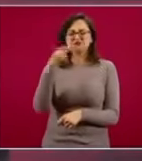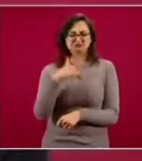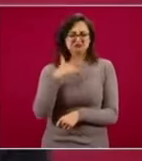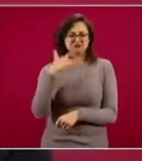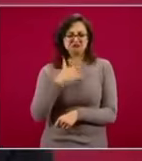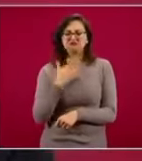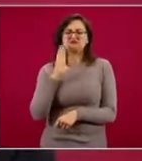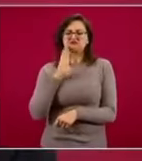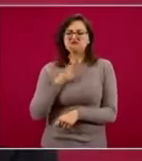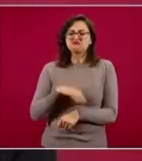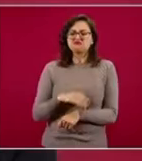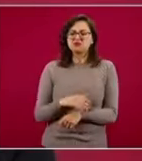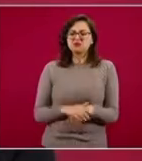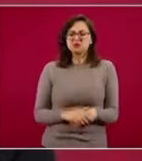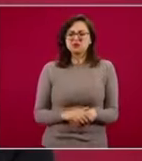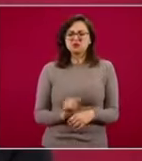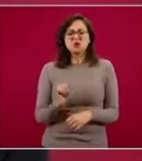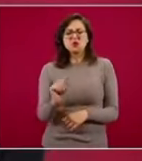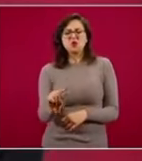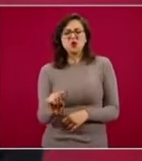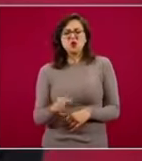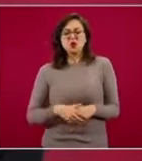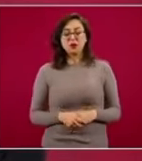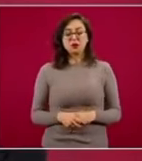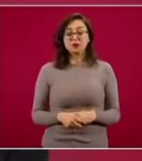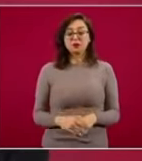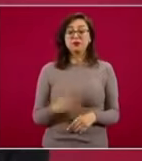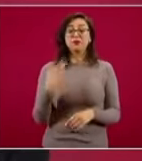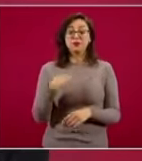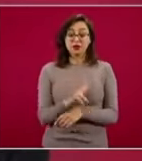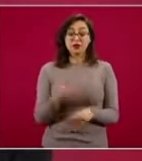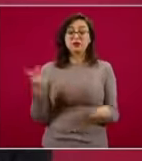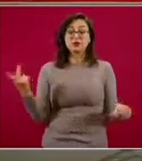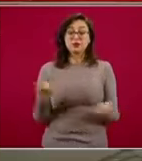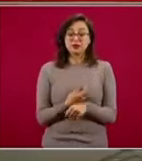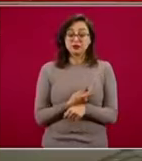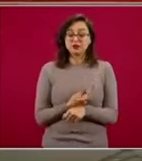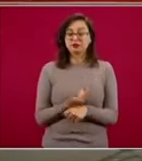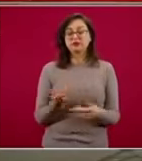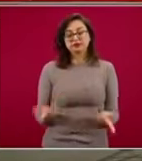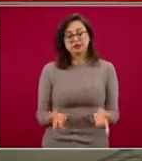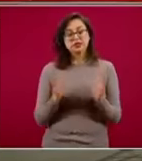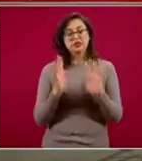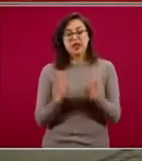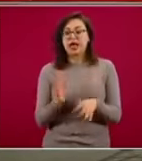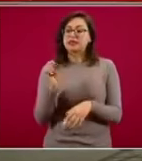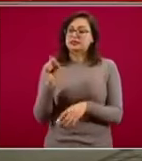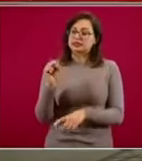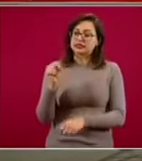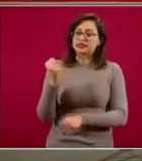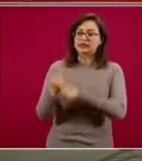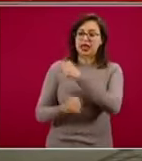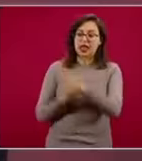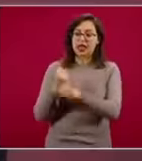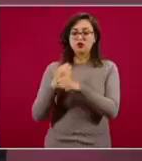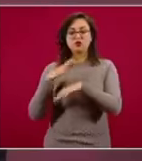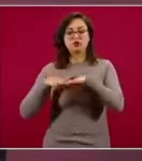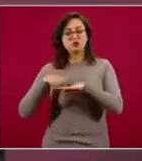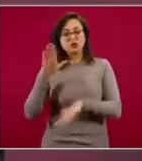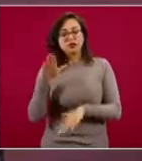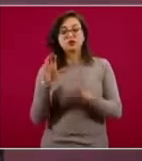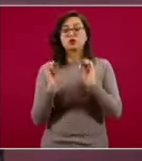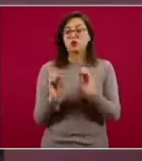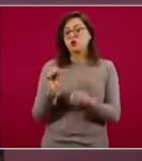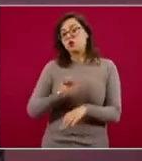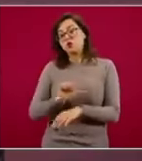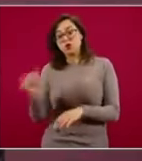sienten verdaderamente mal. Pero por el hecho mismo de que tienen 60 o más años de edad, o bien que tienen